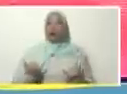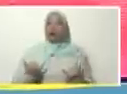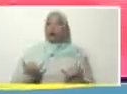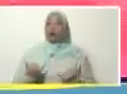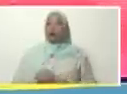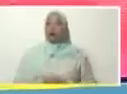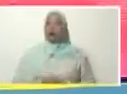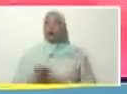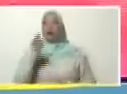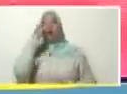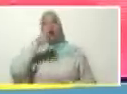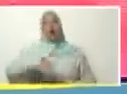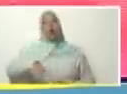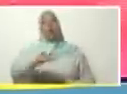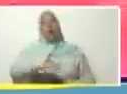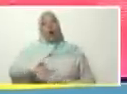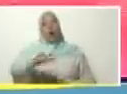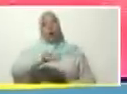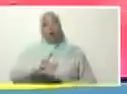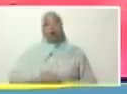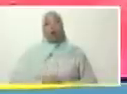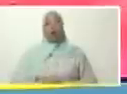Y le dijo al pueblo la verdad.